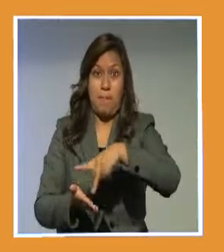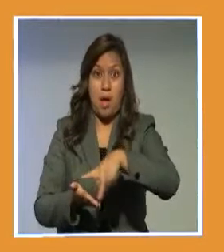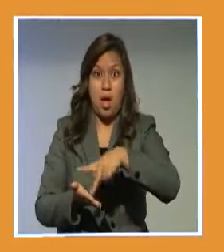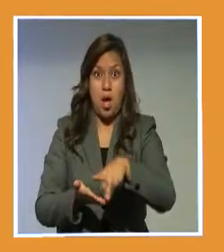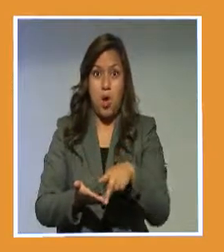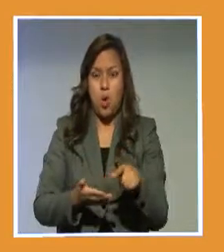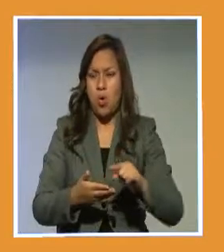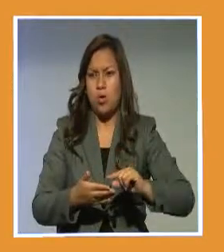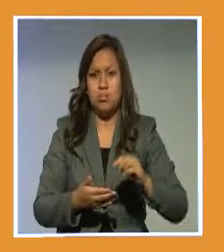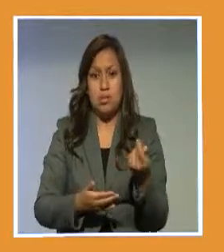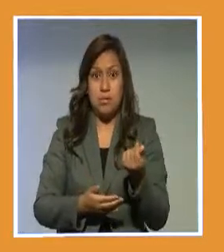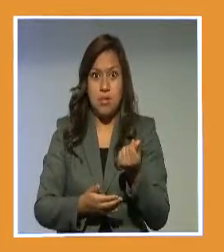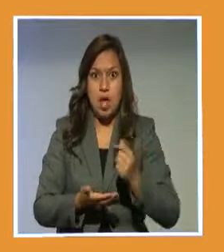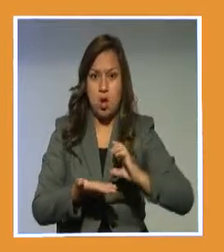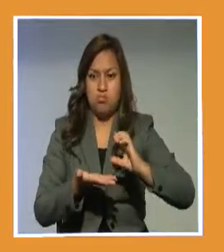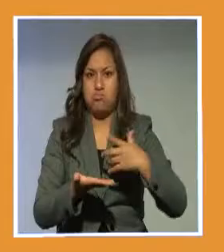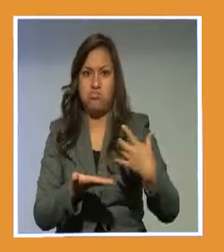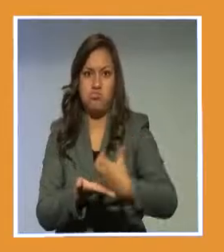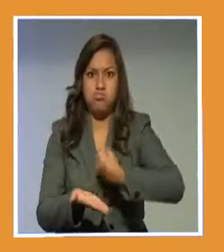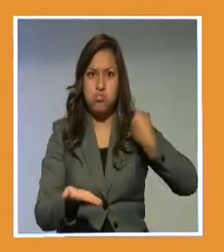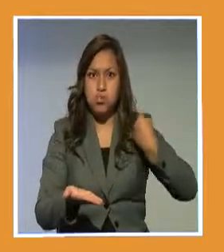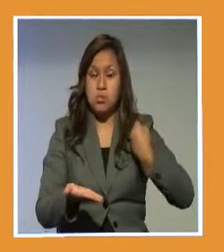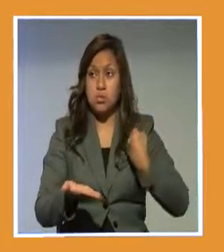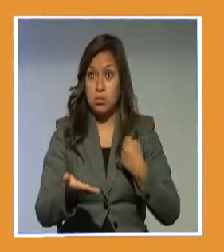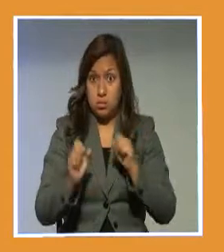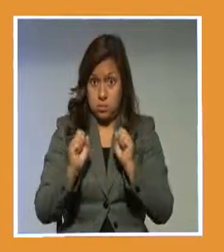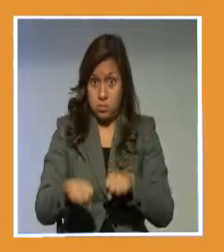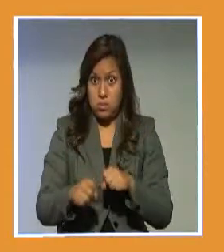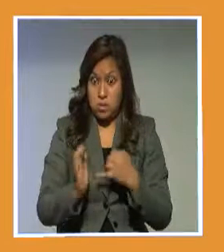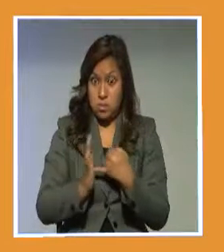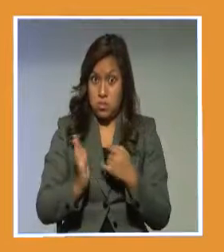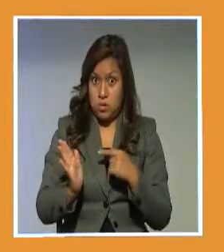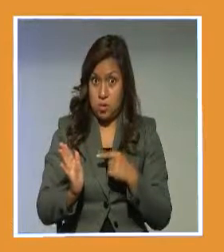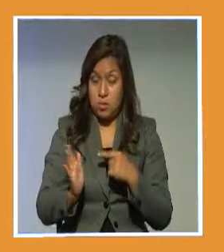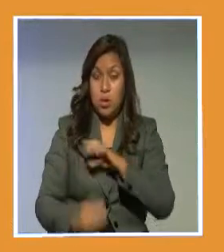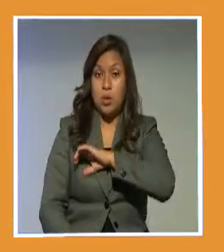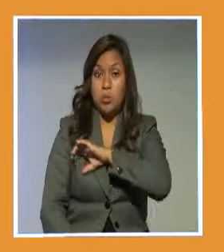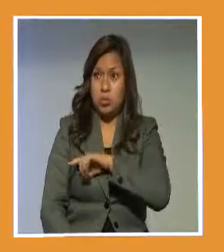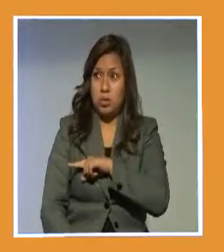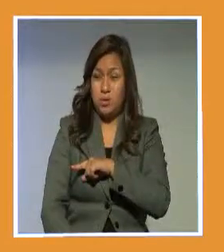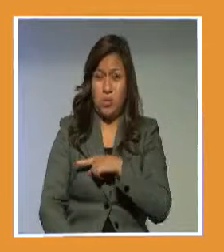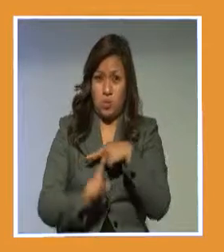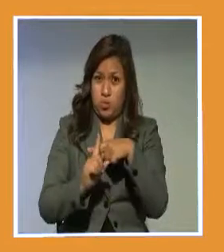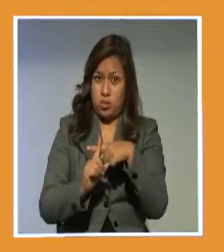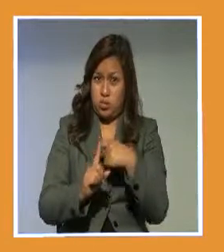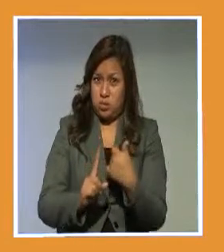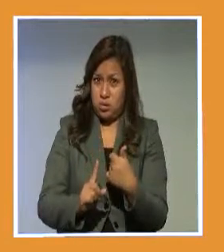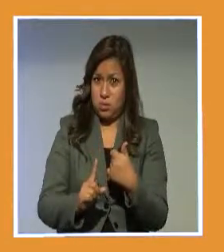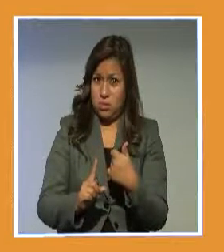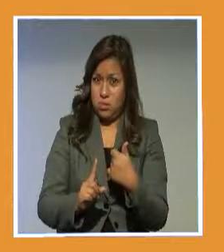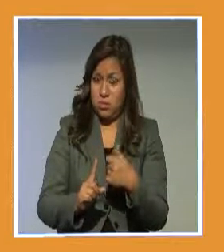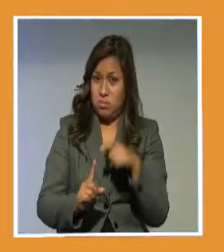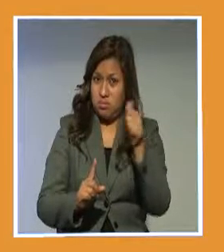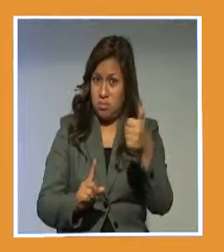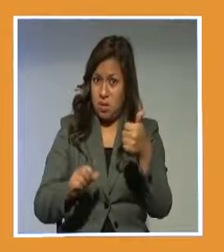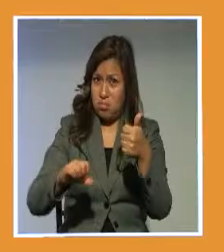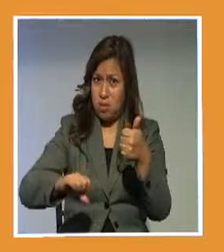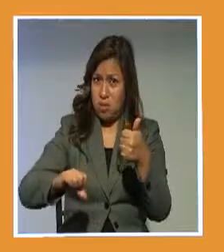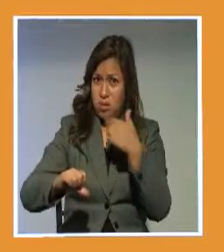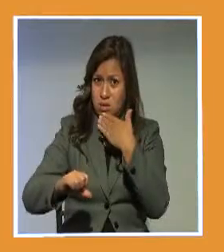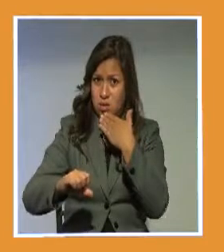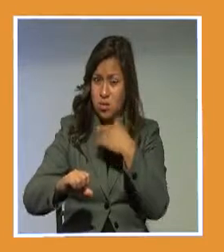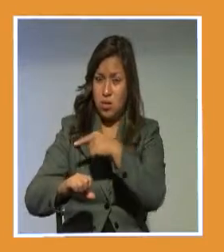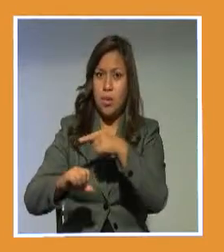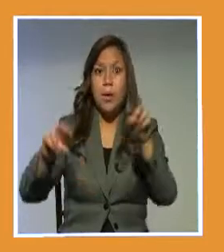¿Y esto en qué medida va a beneficiar a los municipios, fundamentalmente, donde se hallen ubicados proyectos a